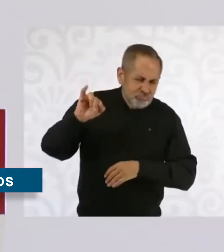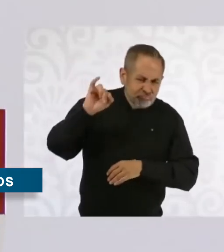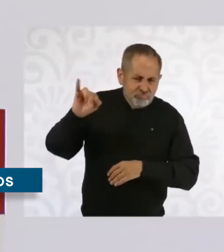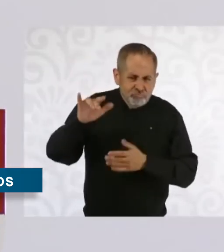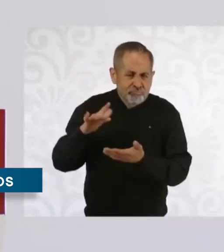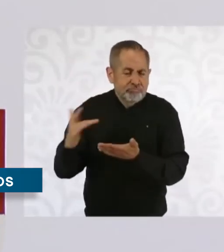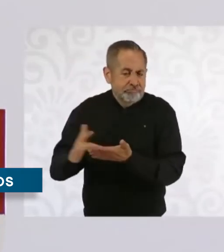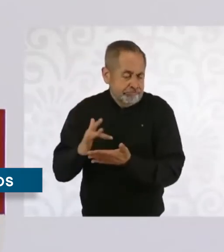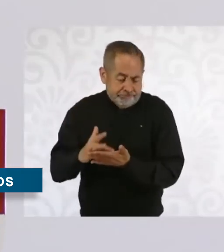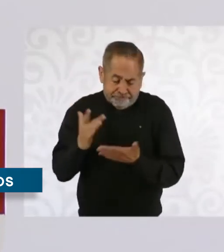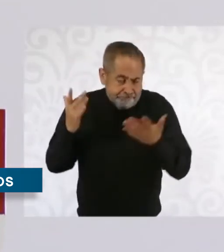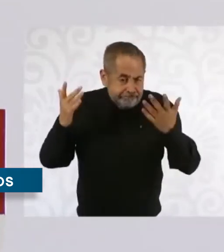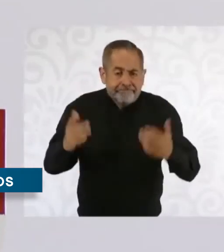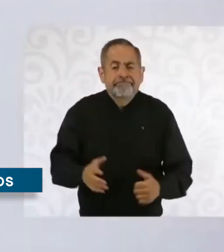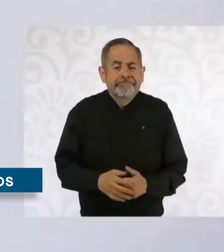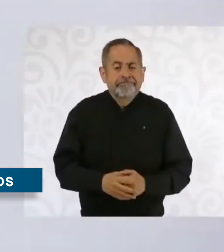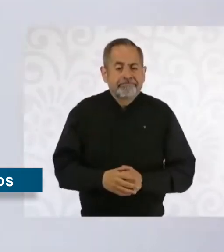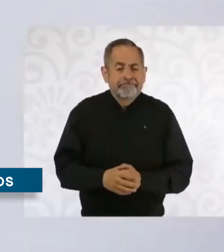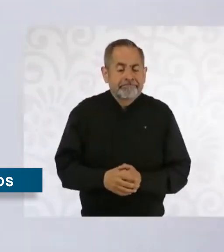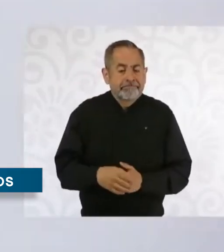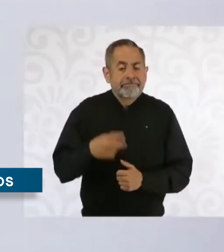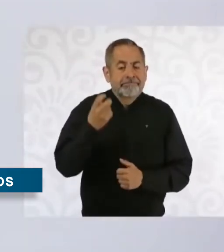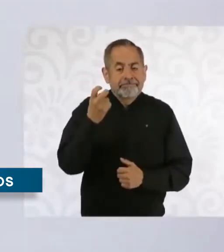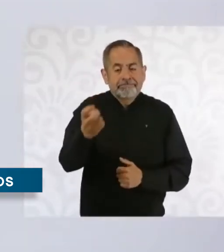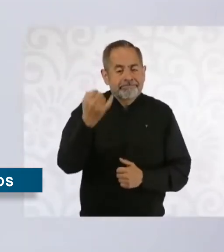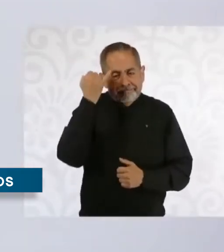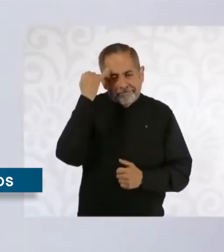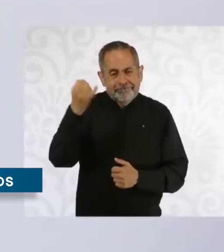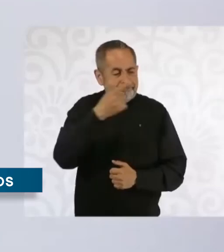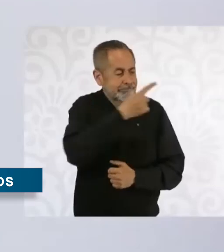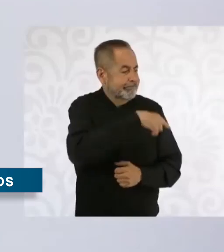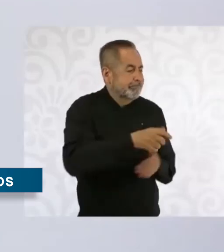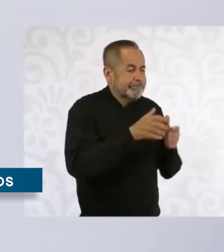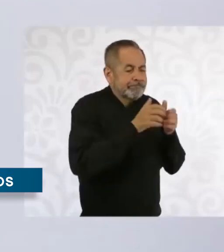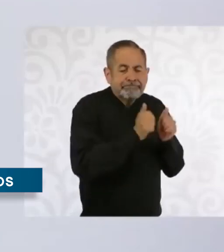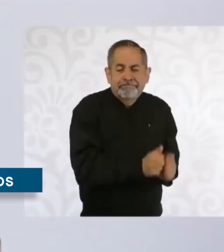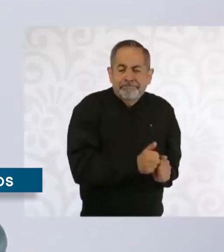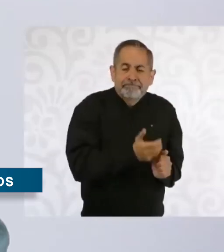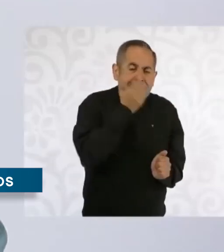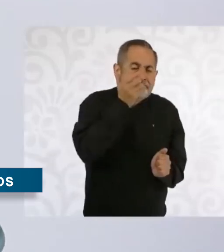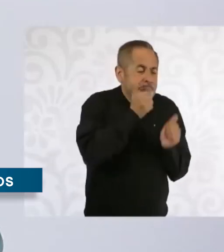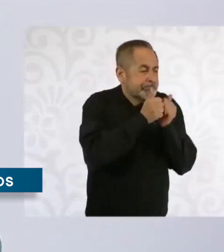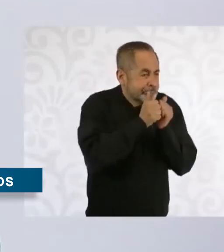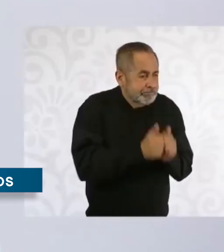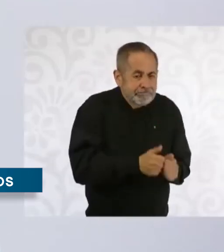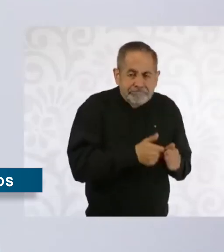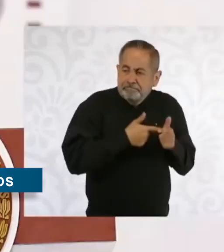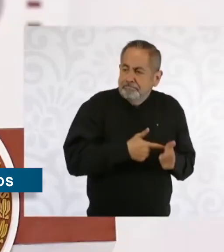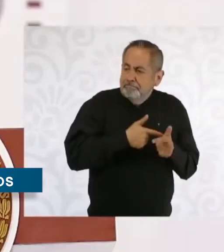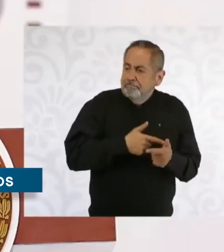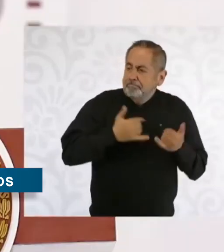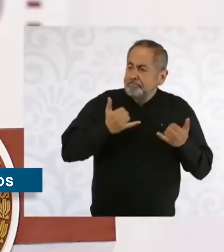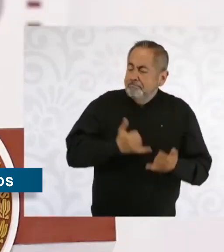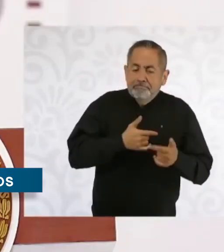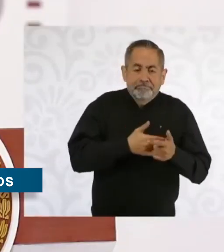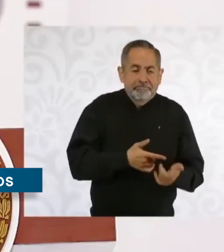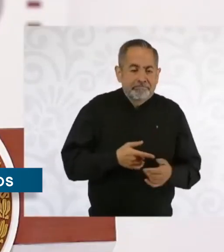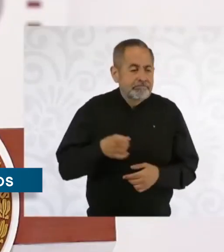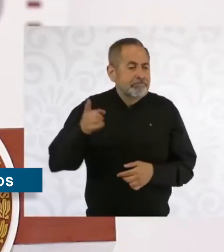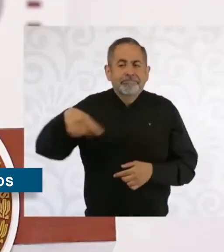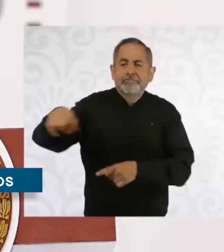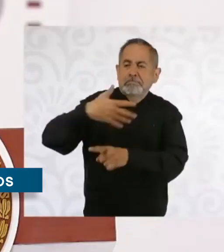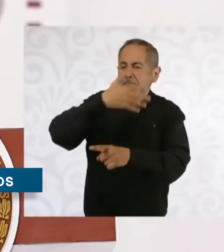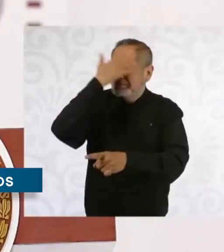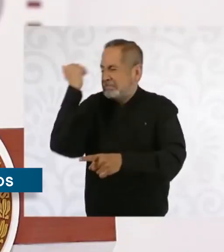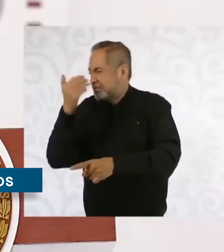chemba la nueva ley contempla la creación de la secretaria de las mujeres la secretaria de ciencia humanidades tecnología e innovación